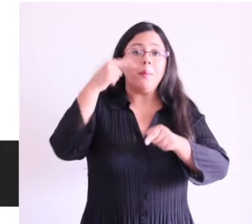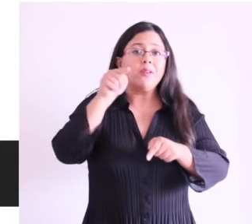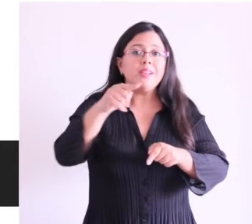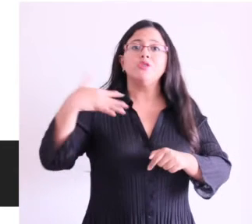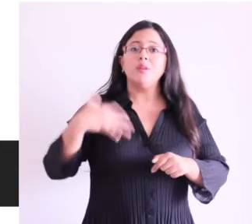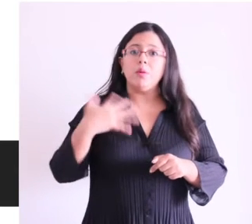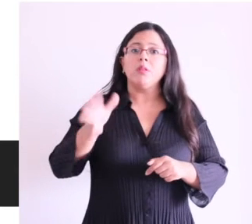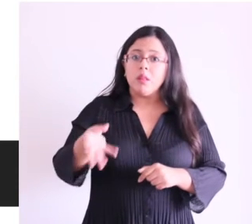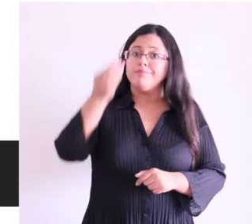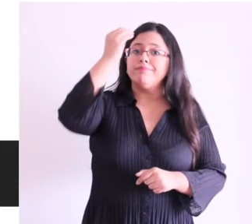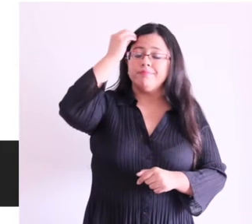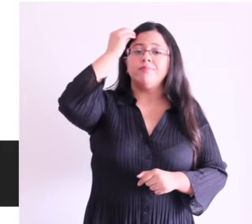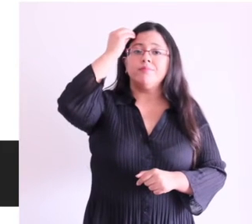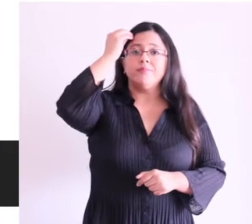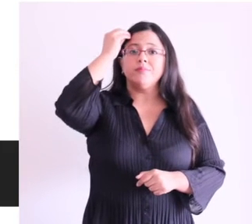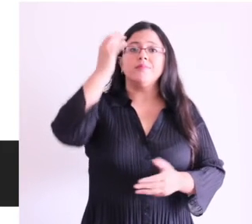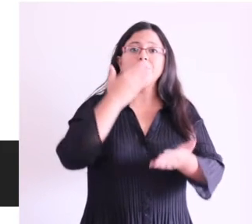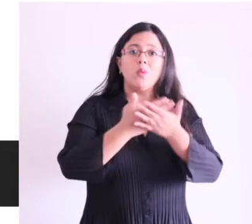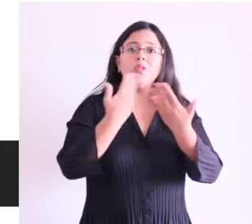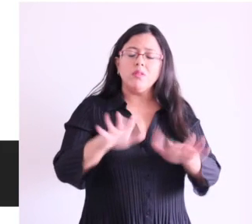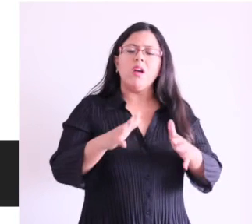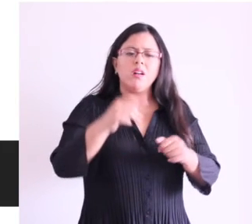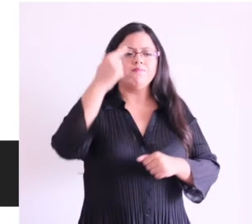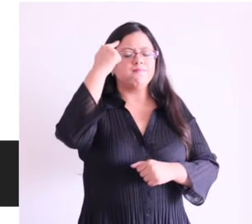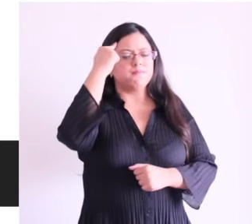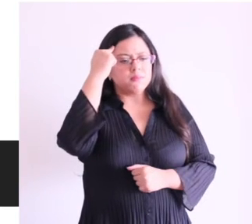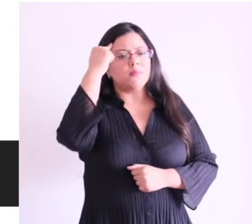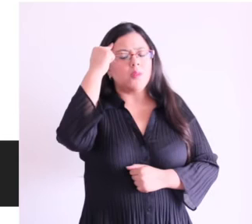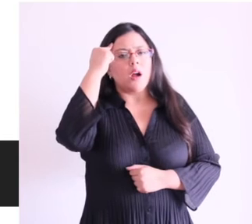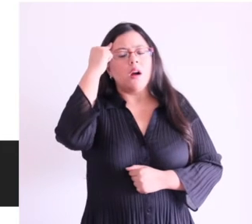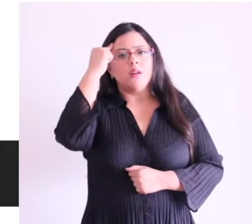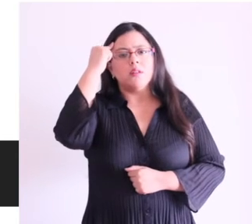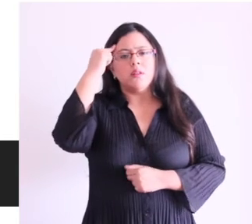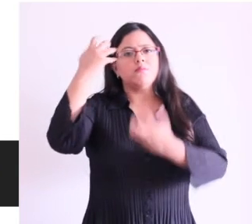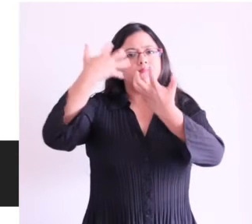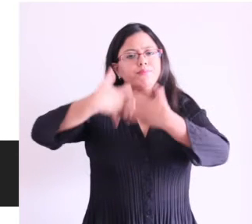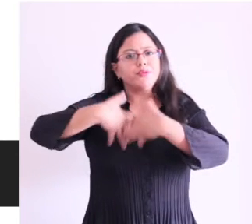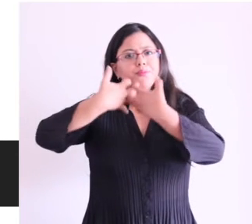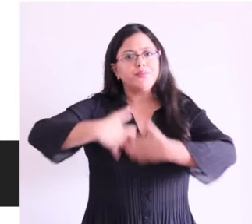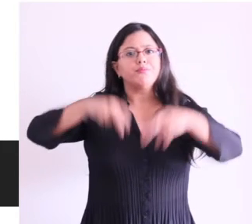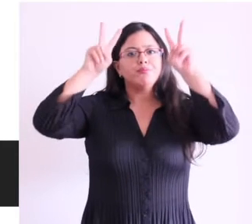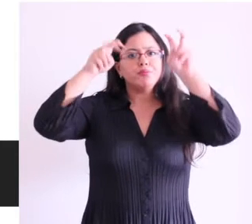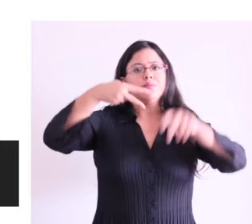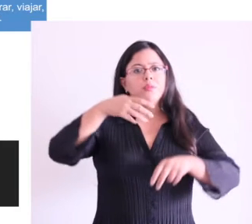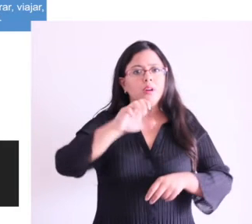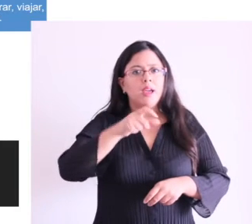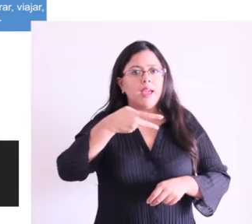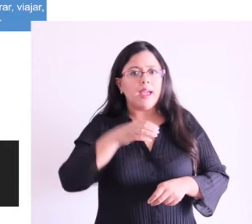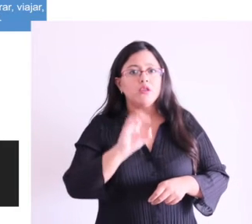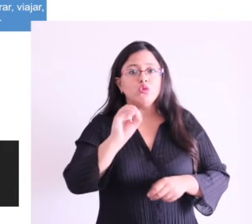importante considerarlo al momento de analizar y reflexionar sobre los hechos jurídicos.